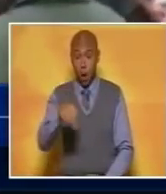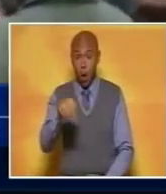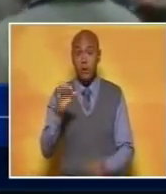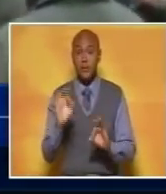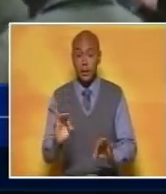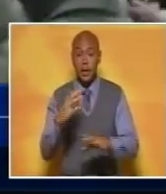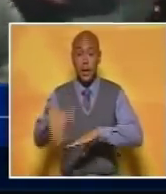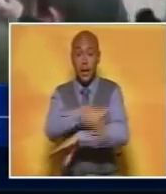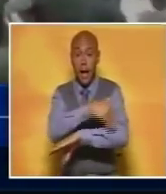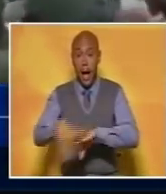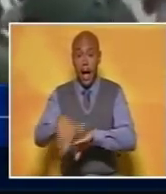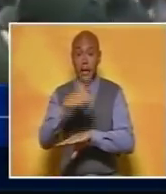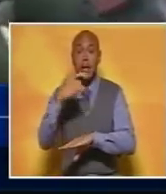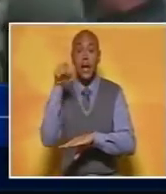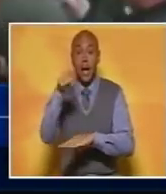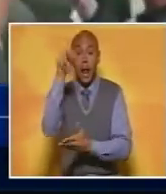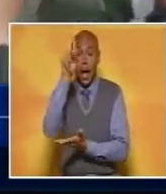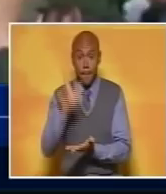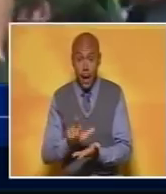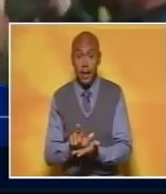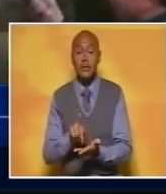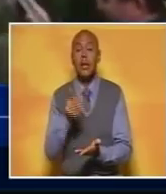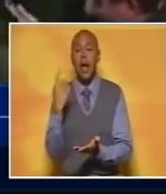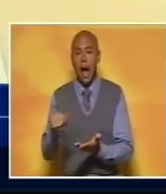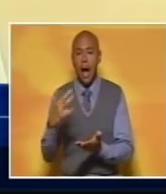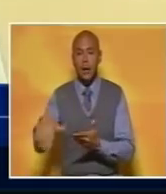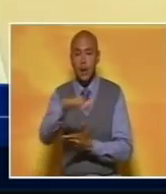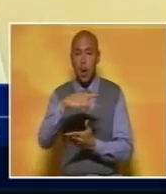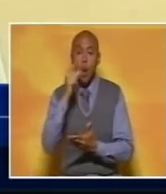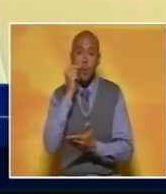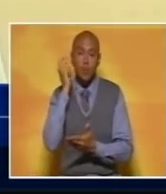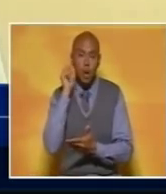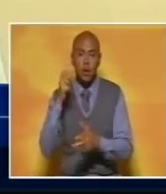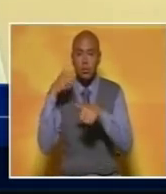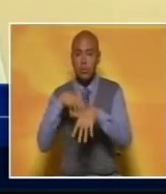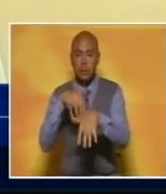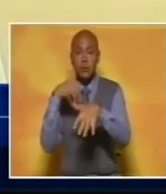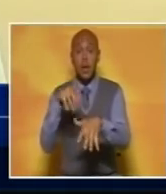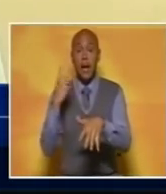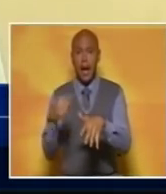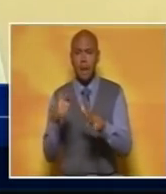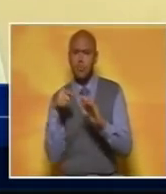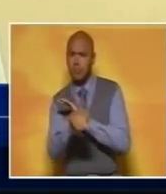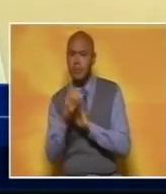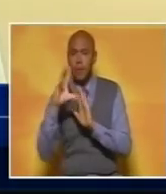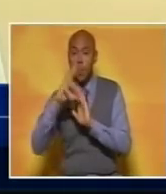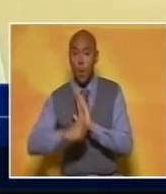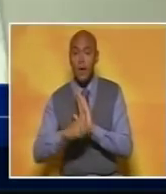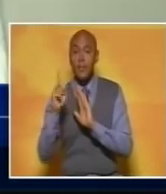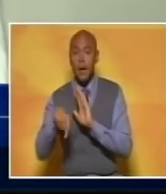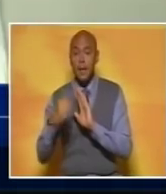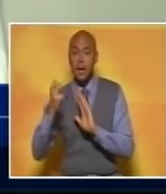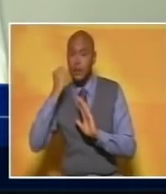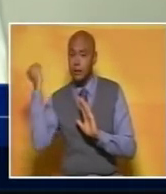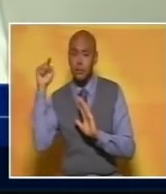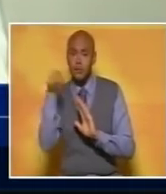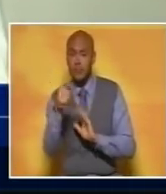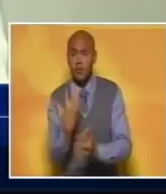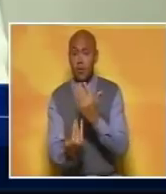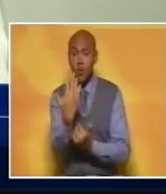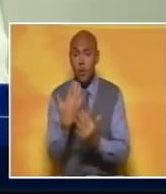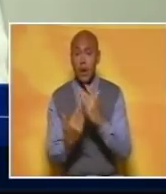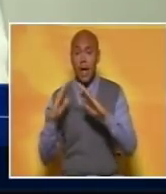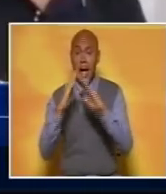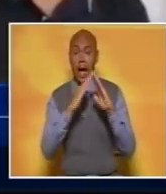de varias zonas de la ciudad de La Paz amanecieron con rastros de grupos organizados que cometieron saqueos e incendiaron inmuebles en ausencia